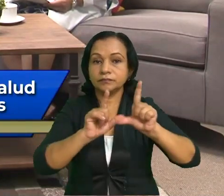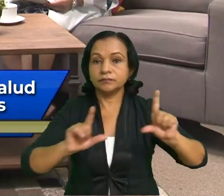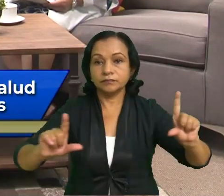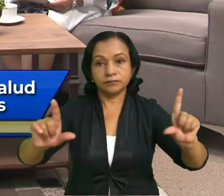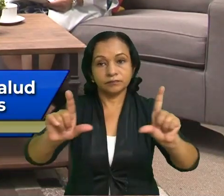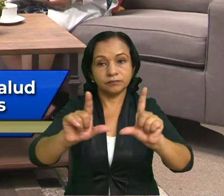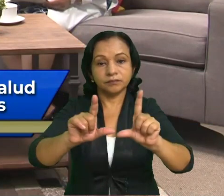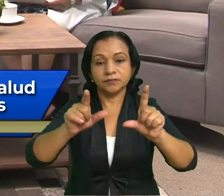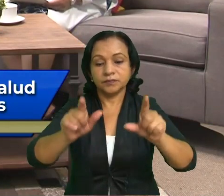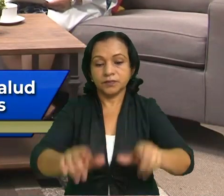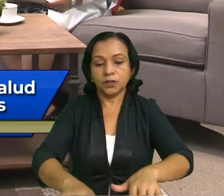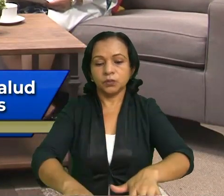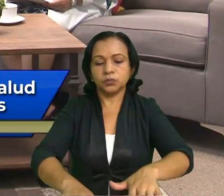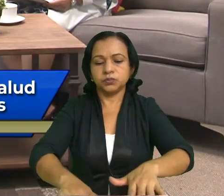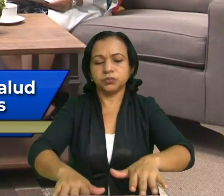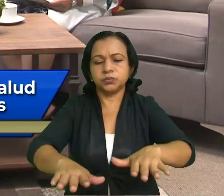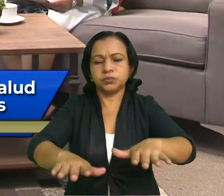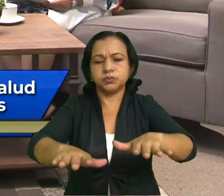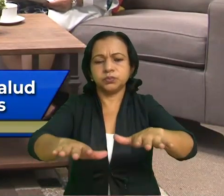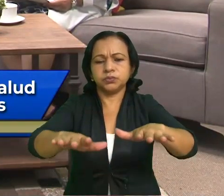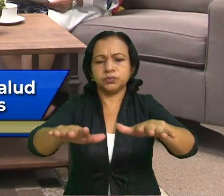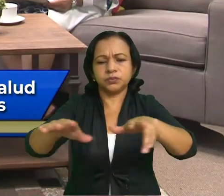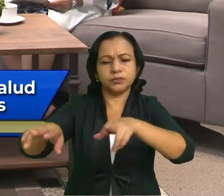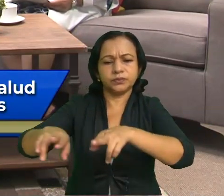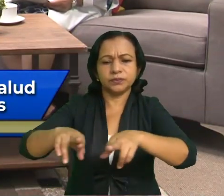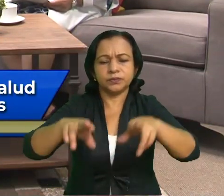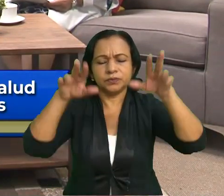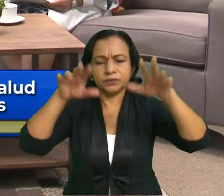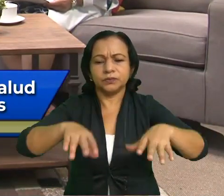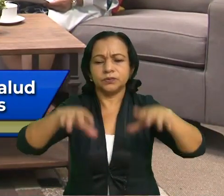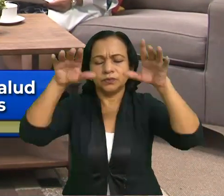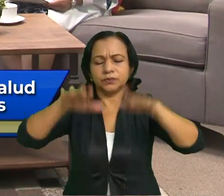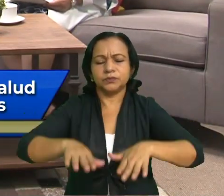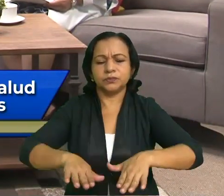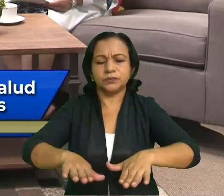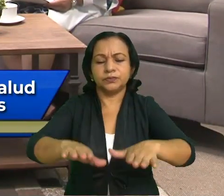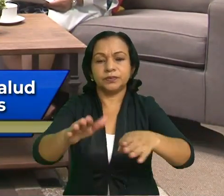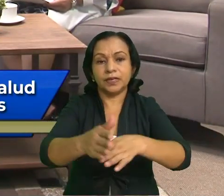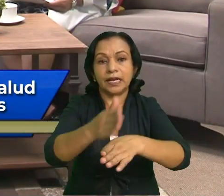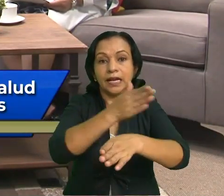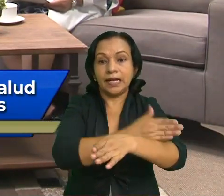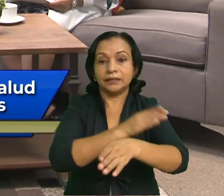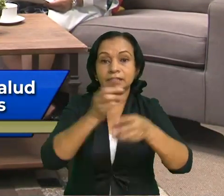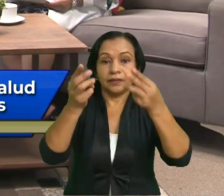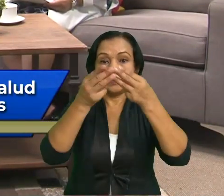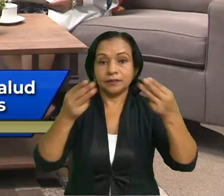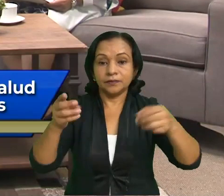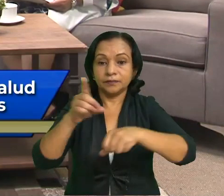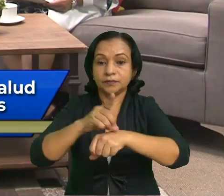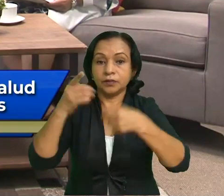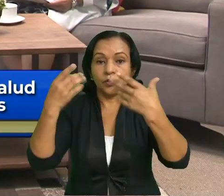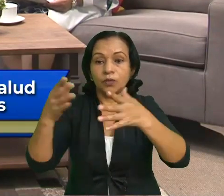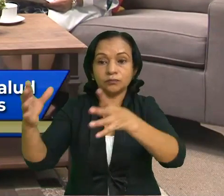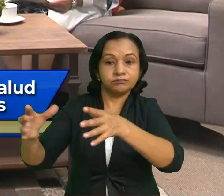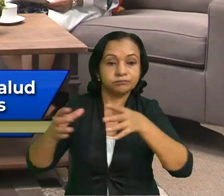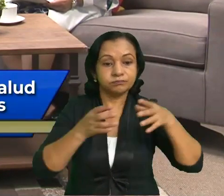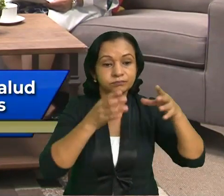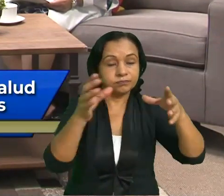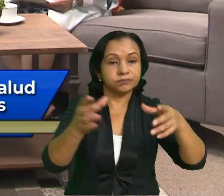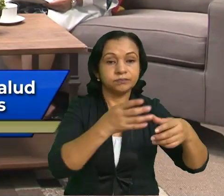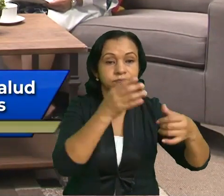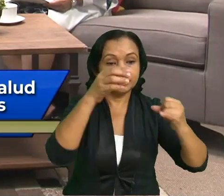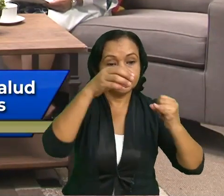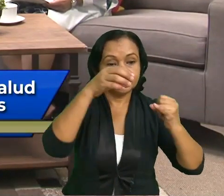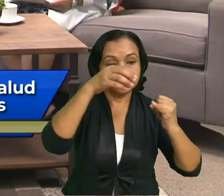inundaciones o lluvias tienen de haberse afectado se hizo previamente en traslado hacia inatec con el apoyo del ejército para